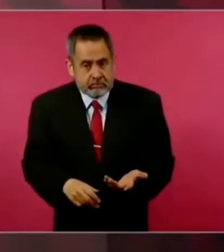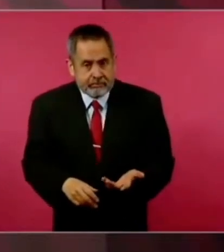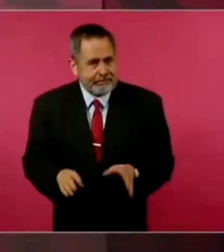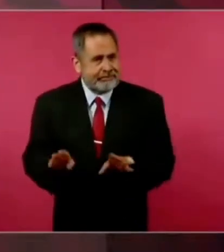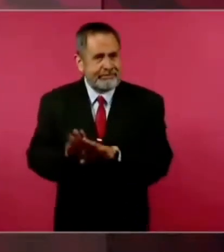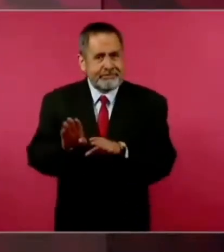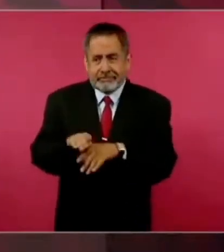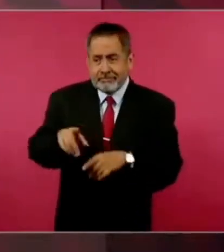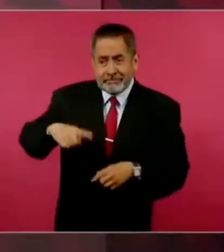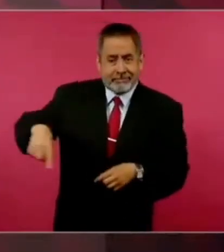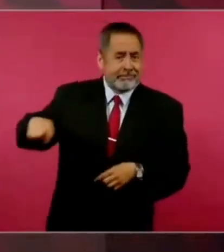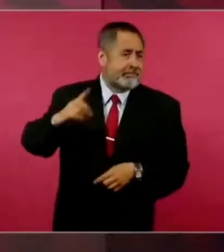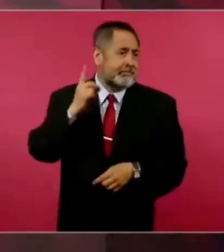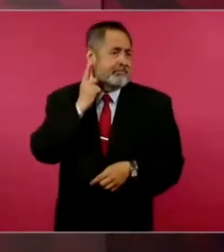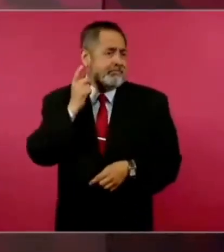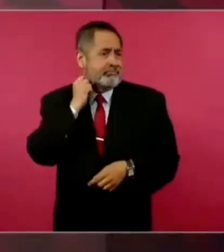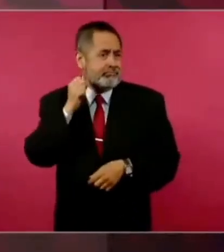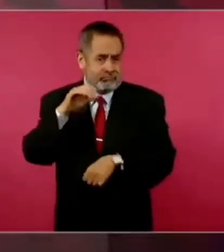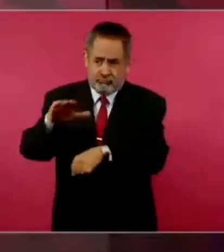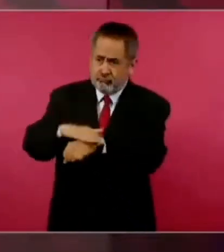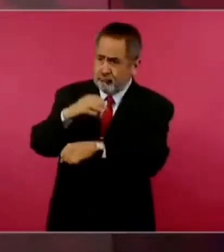aprobada en el Congreso,